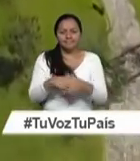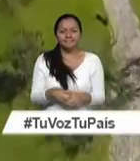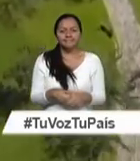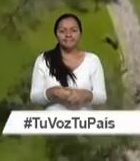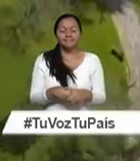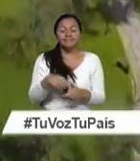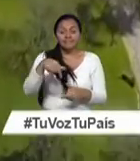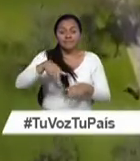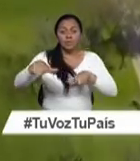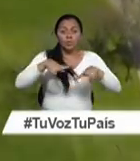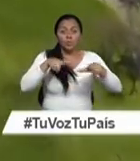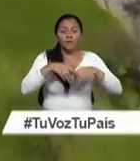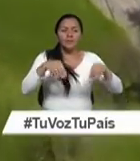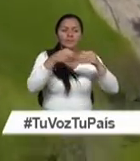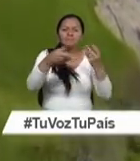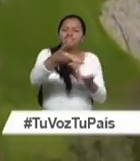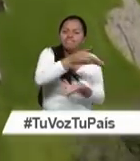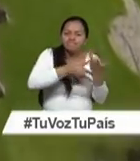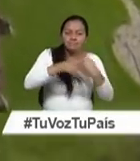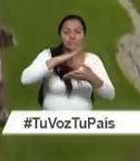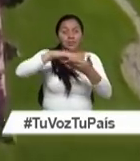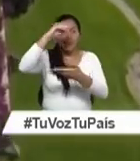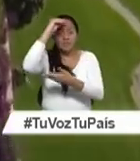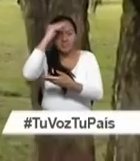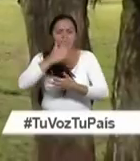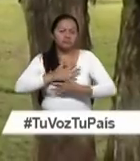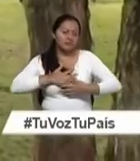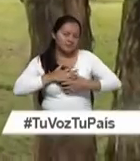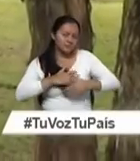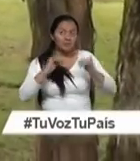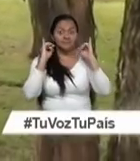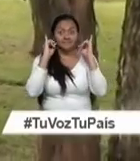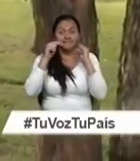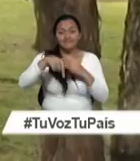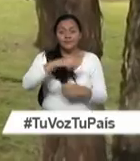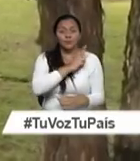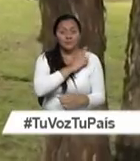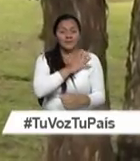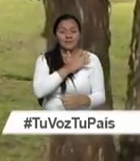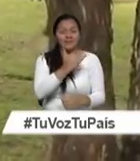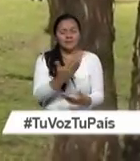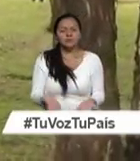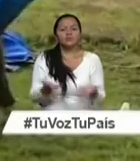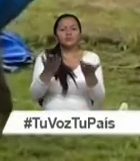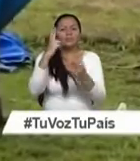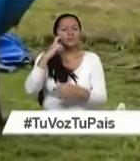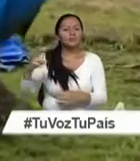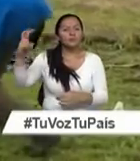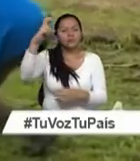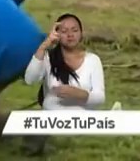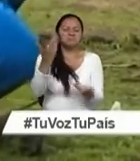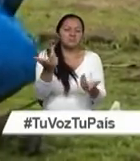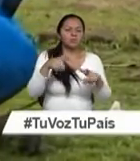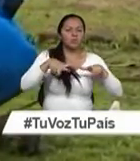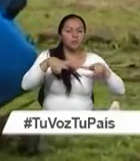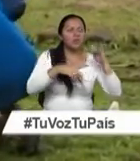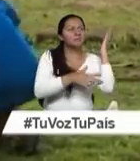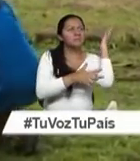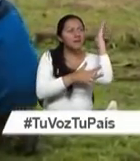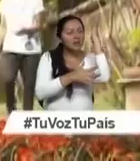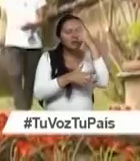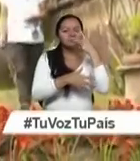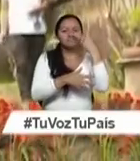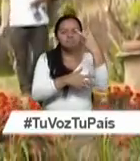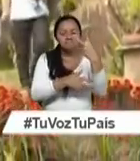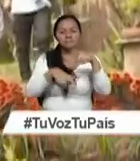Con espacios que combinan el aprendizaje y el recreo, la Ciudad del Conocimiento ofrece a los turistas áreas verdes, zonas de camping